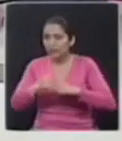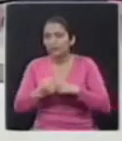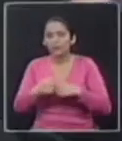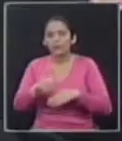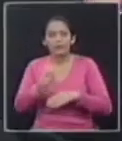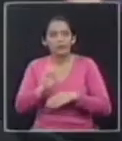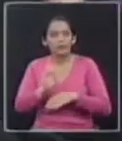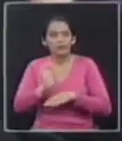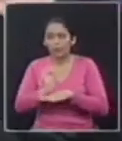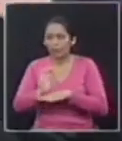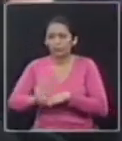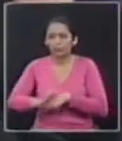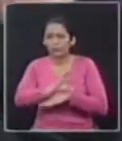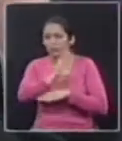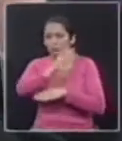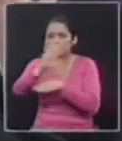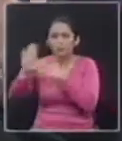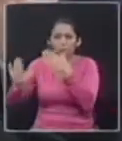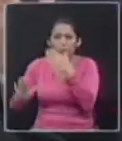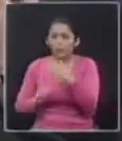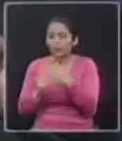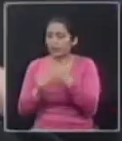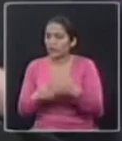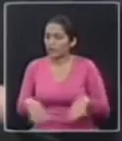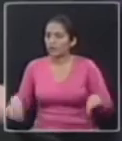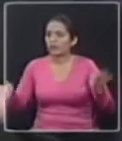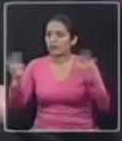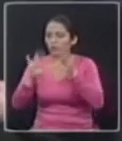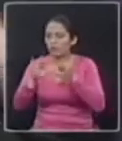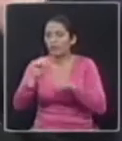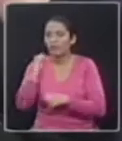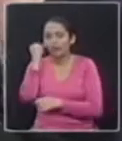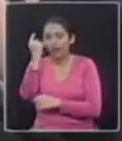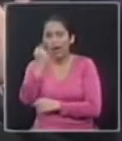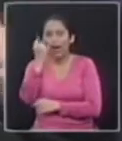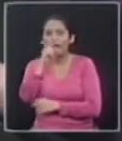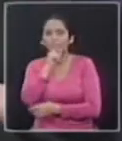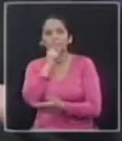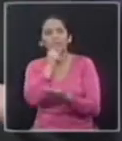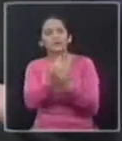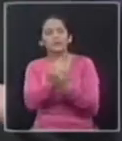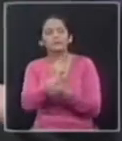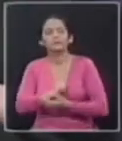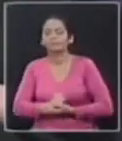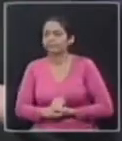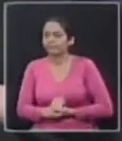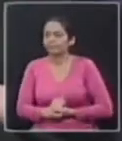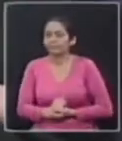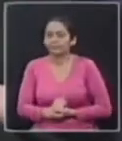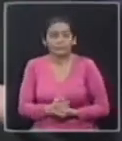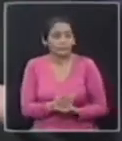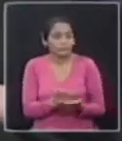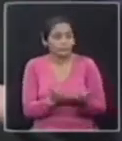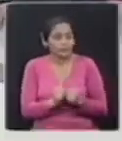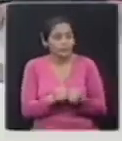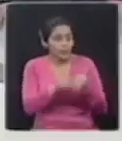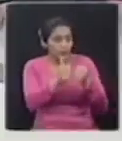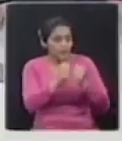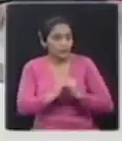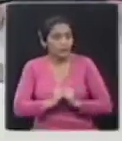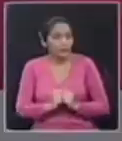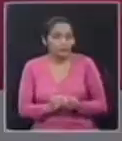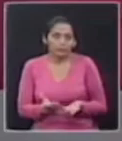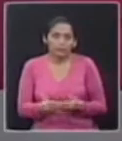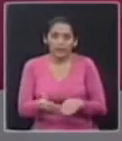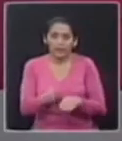regional, toda esta conciencia que la gente cada vez tiene más sobre el medio ambiente. Y está tomando y se demuestra y se refleja, como lo